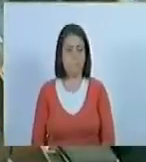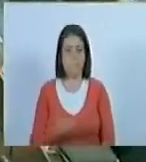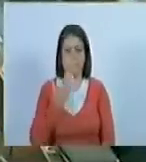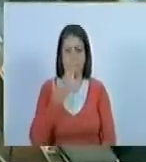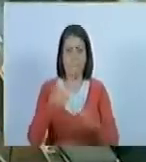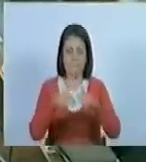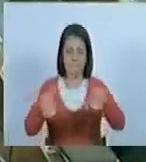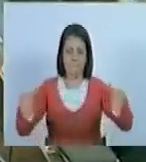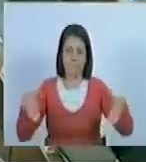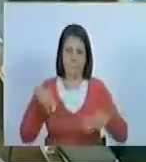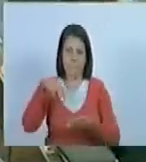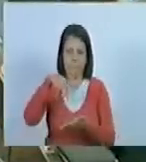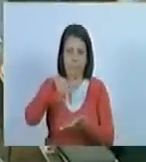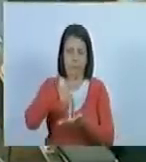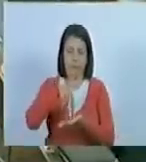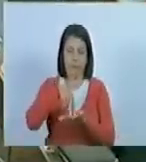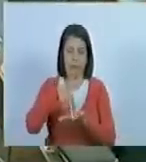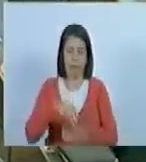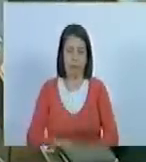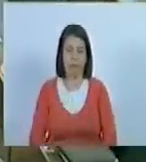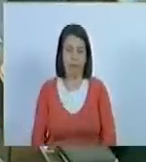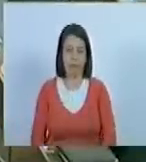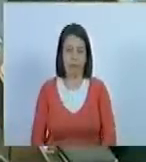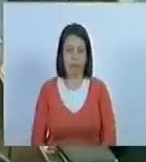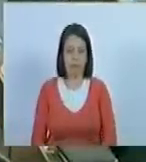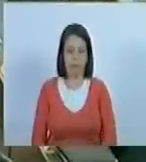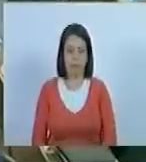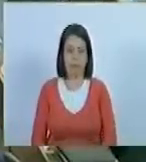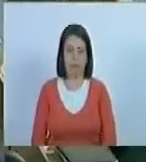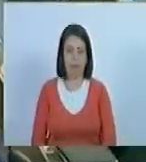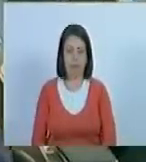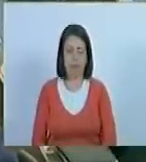Solicita a la tribuna de oradores, se le concede.